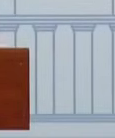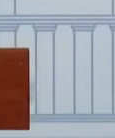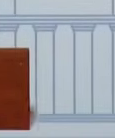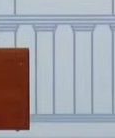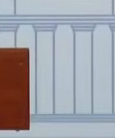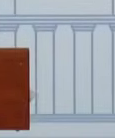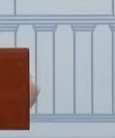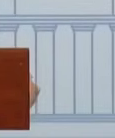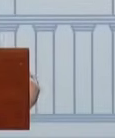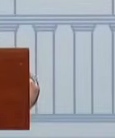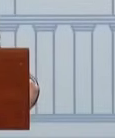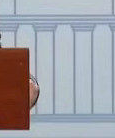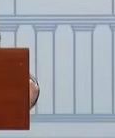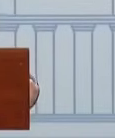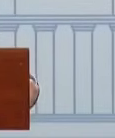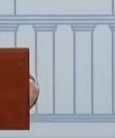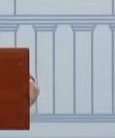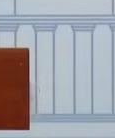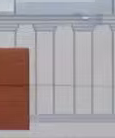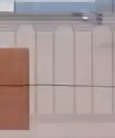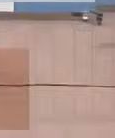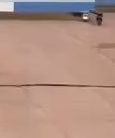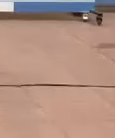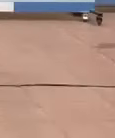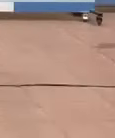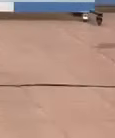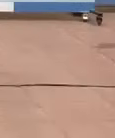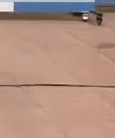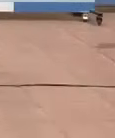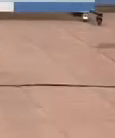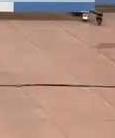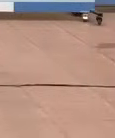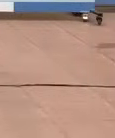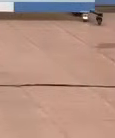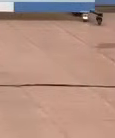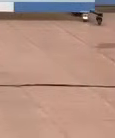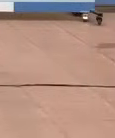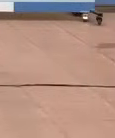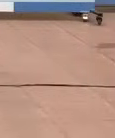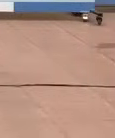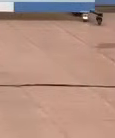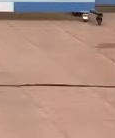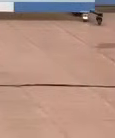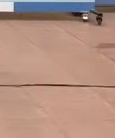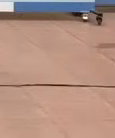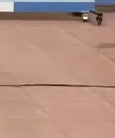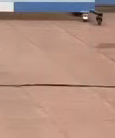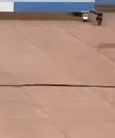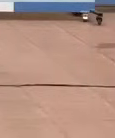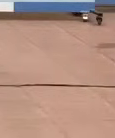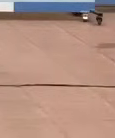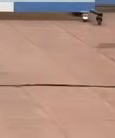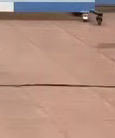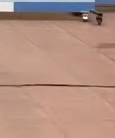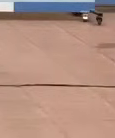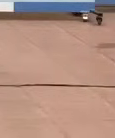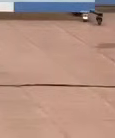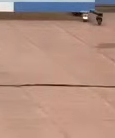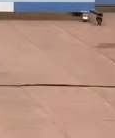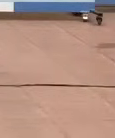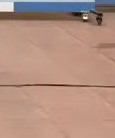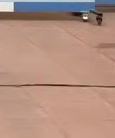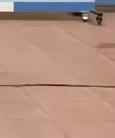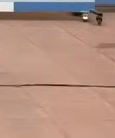país. Así que muchas gracias, ministro. Por otra parte, ya les anticipábamos el jueves